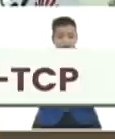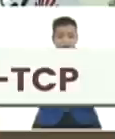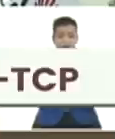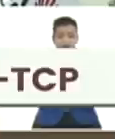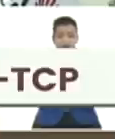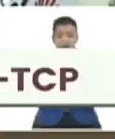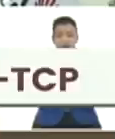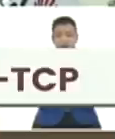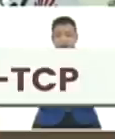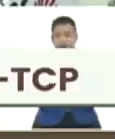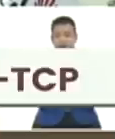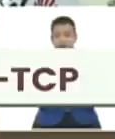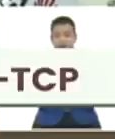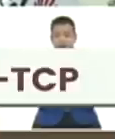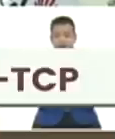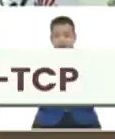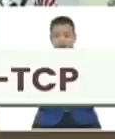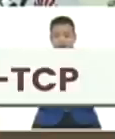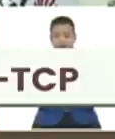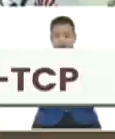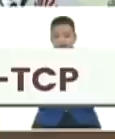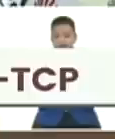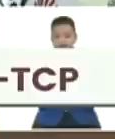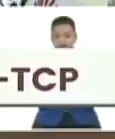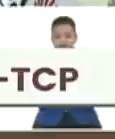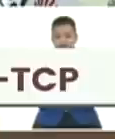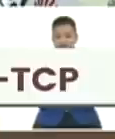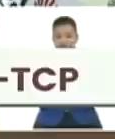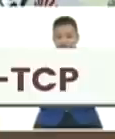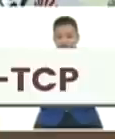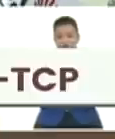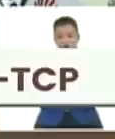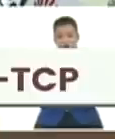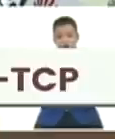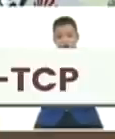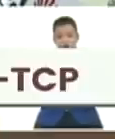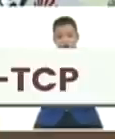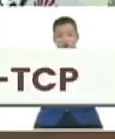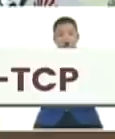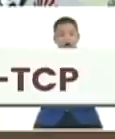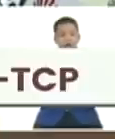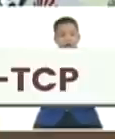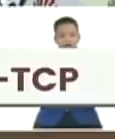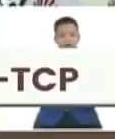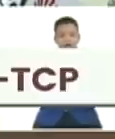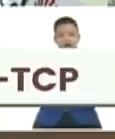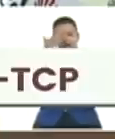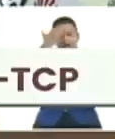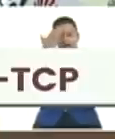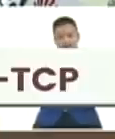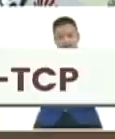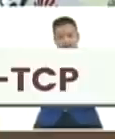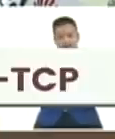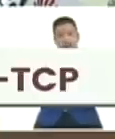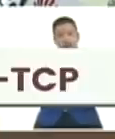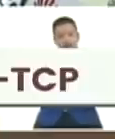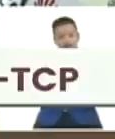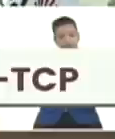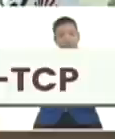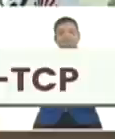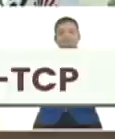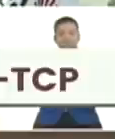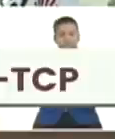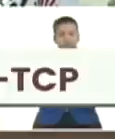y globales. Noveno, apoyan y agradecen la valiente y digna